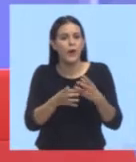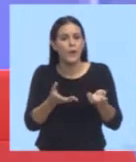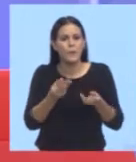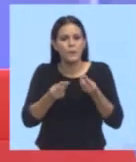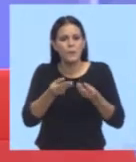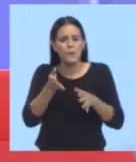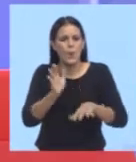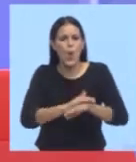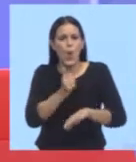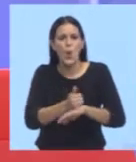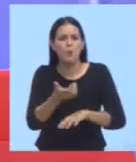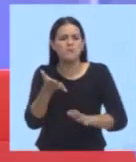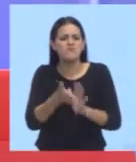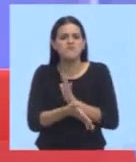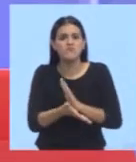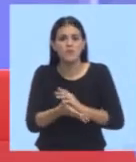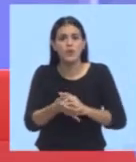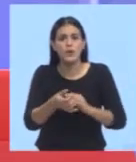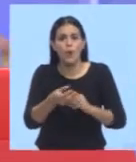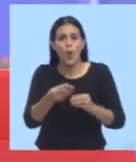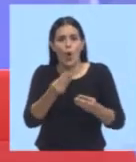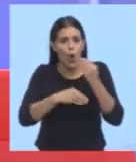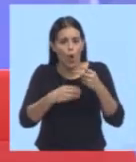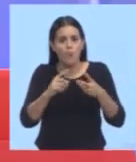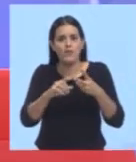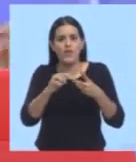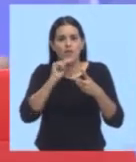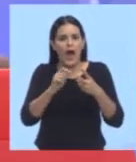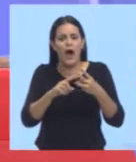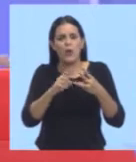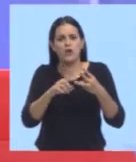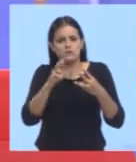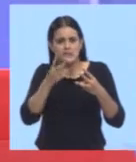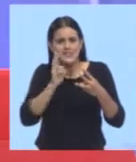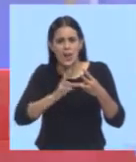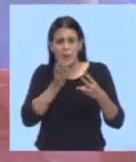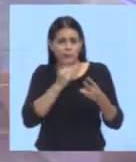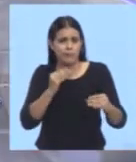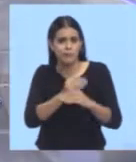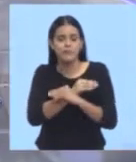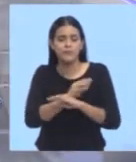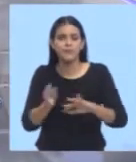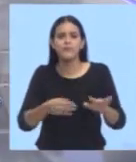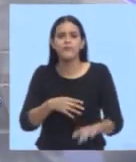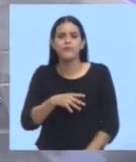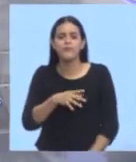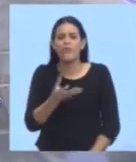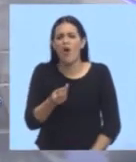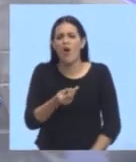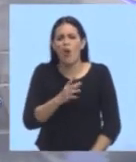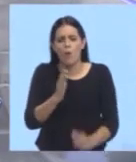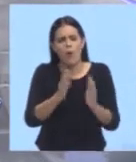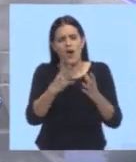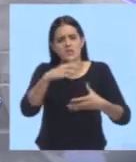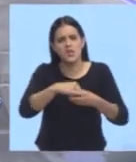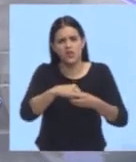gracias a lo que sería la mala manipulación de los alimentos y también de las bebidas entonces estábamos hablando sobre esos mecanismos que podemos implementar en